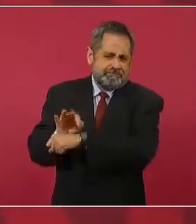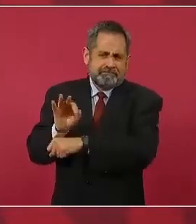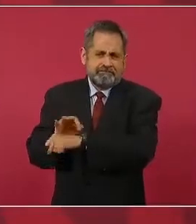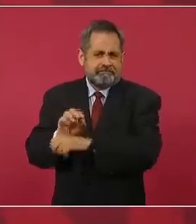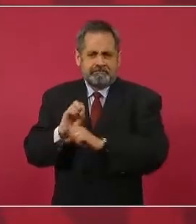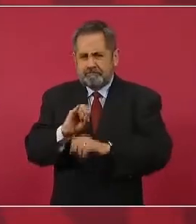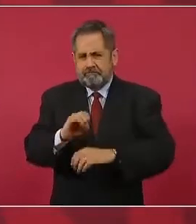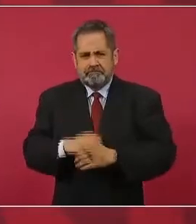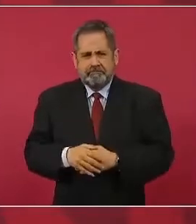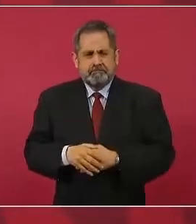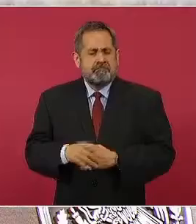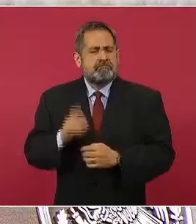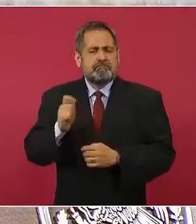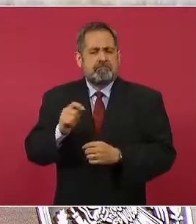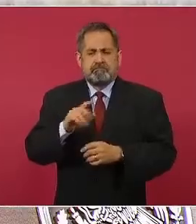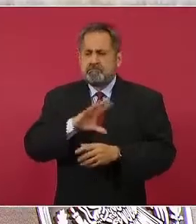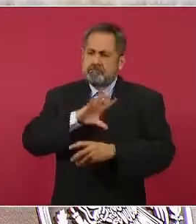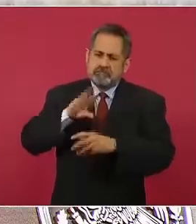contra